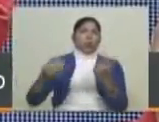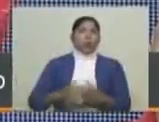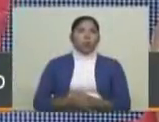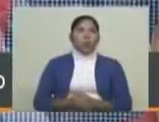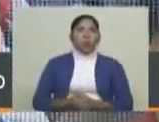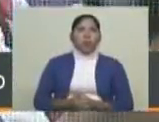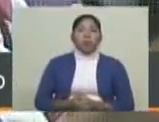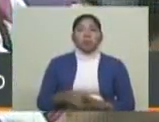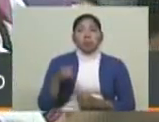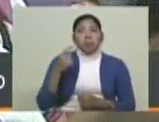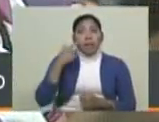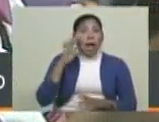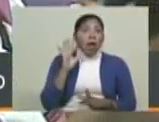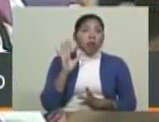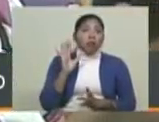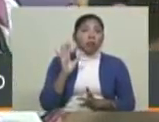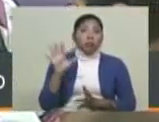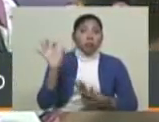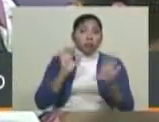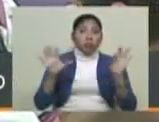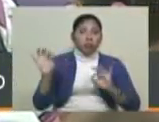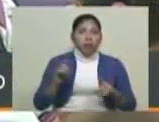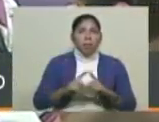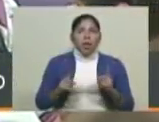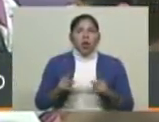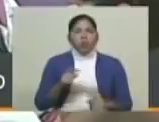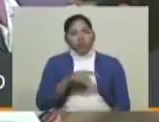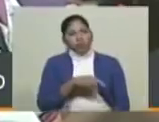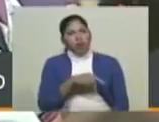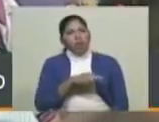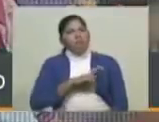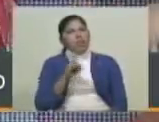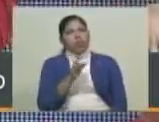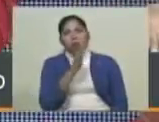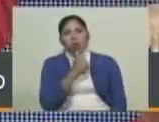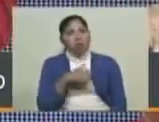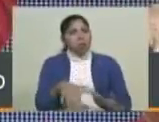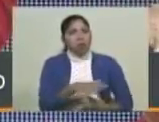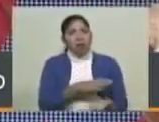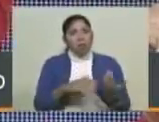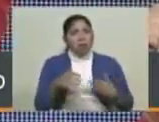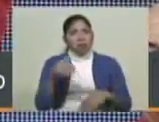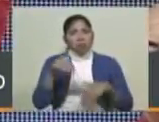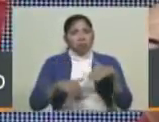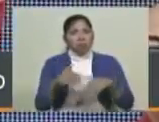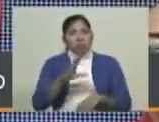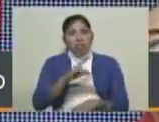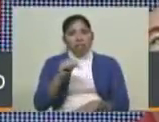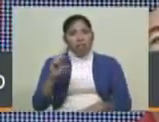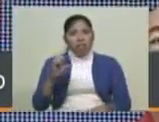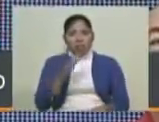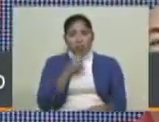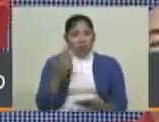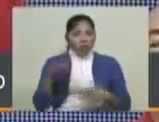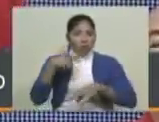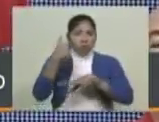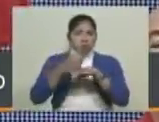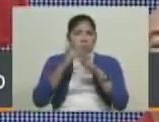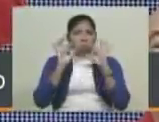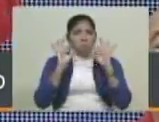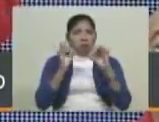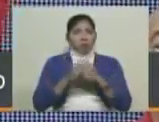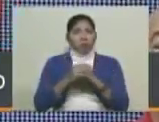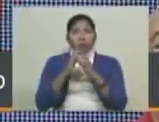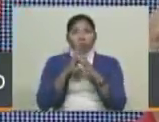Deben ser esos países, pero dijeron que Venezuela no tiene ningún problema con el sistema electoral. Condiciones están dadas. Que no